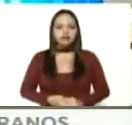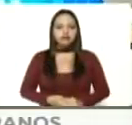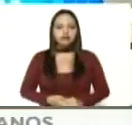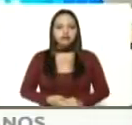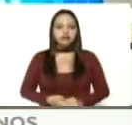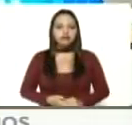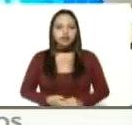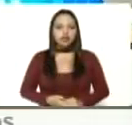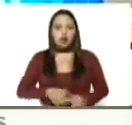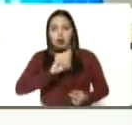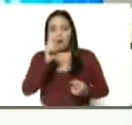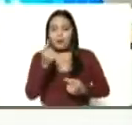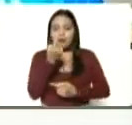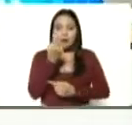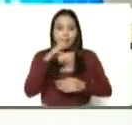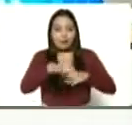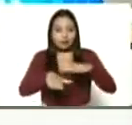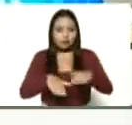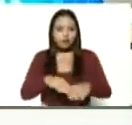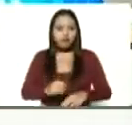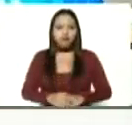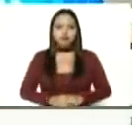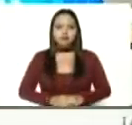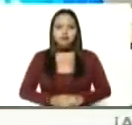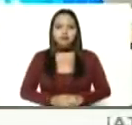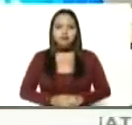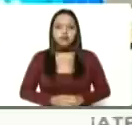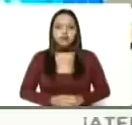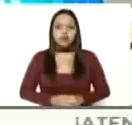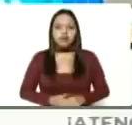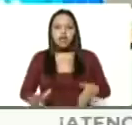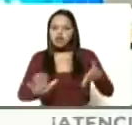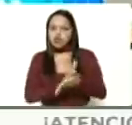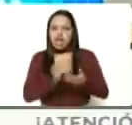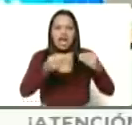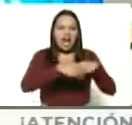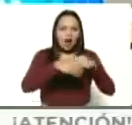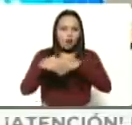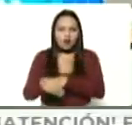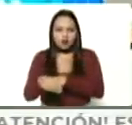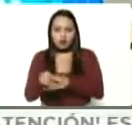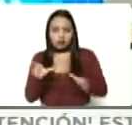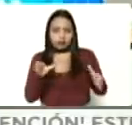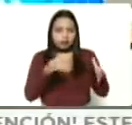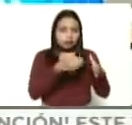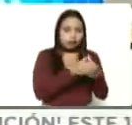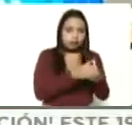como primer paso de lo que hemos hablado en privado.